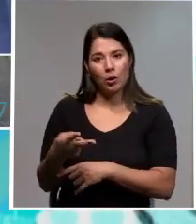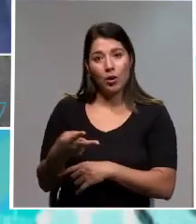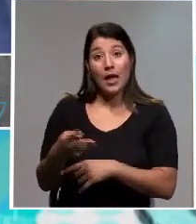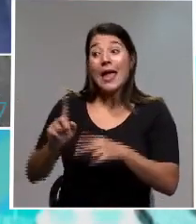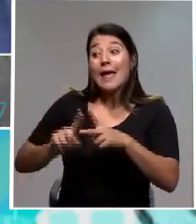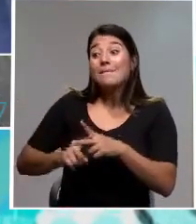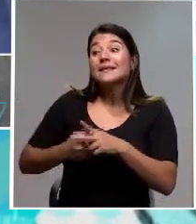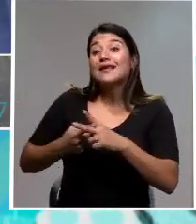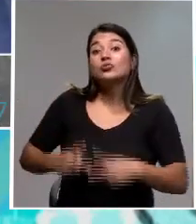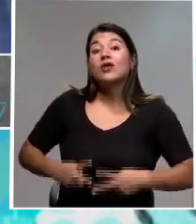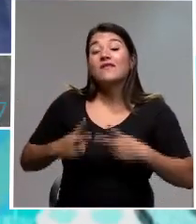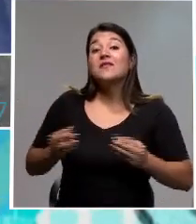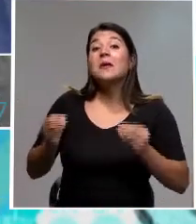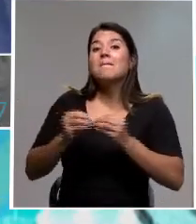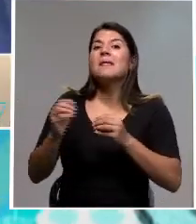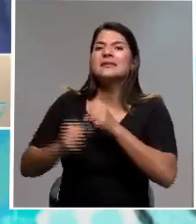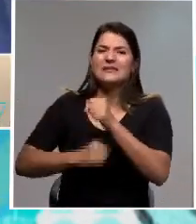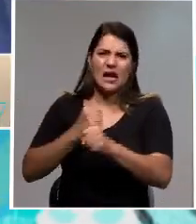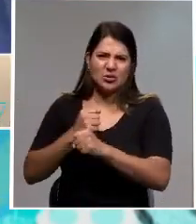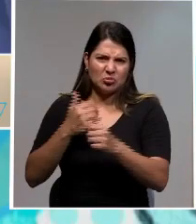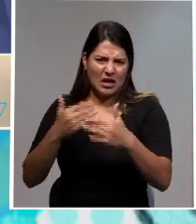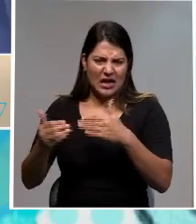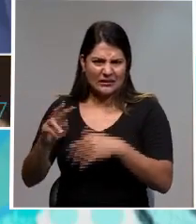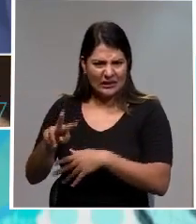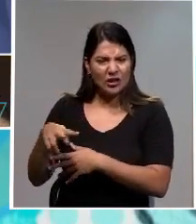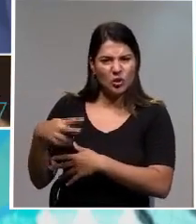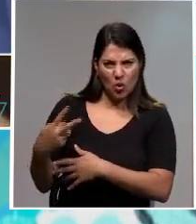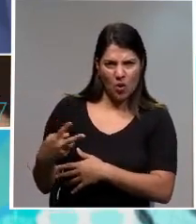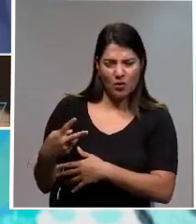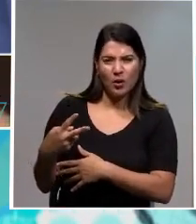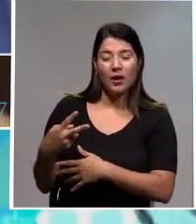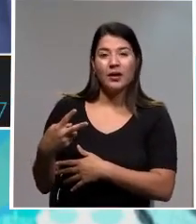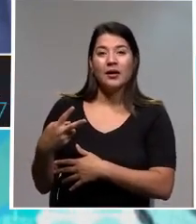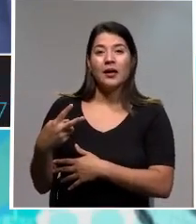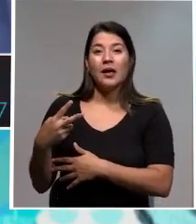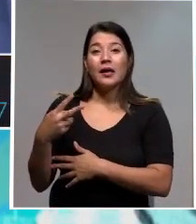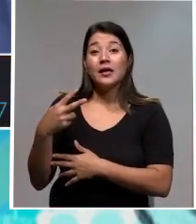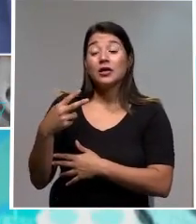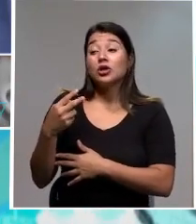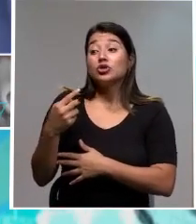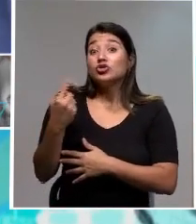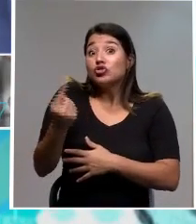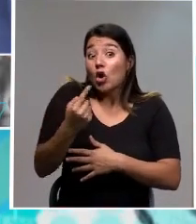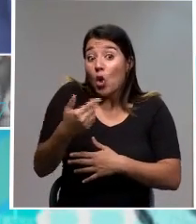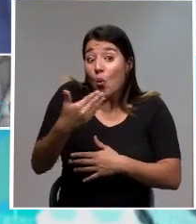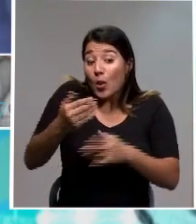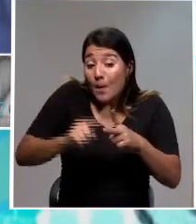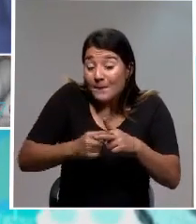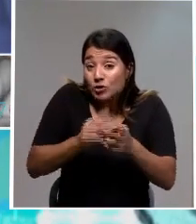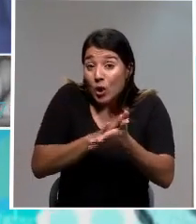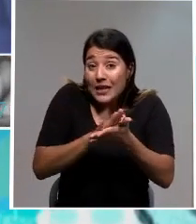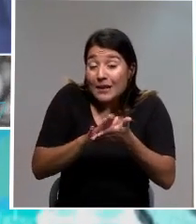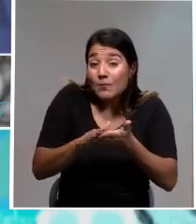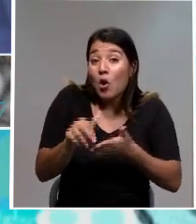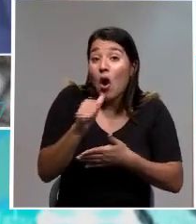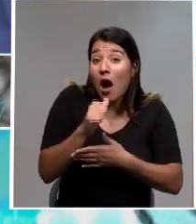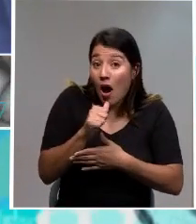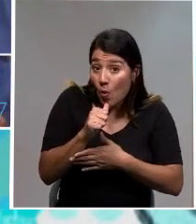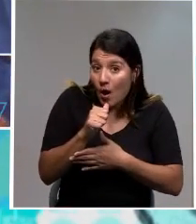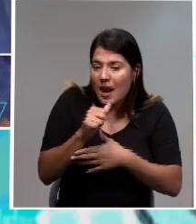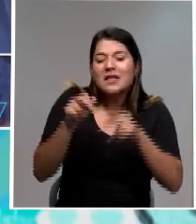tiempo, prácticamente el doble. Solamente se estima que con el agua potable se incrementó en 10 años